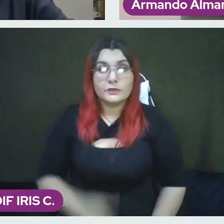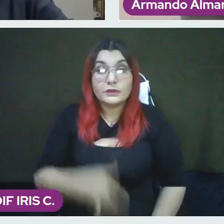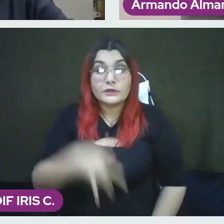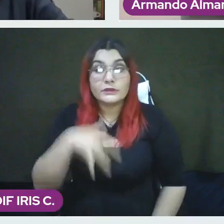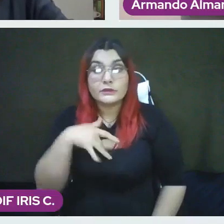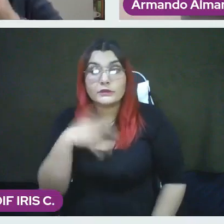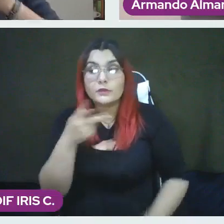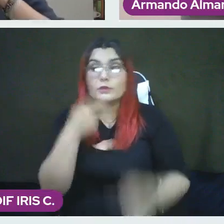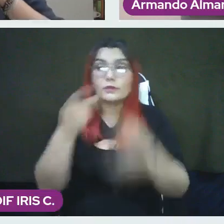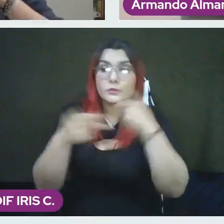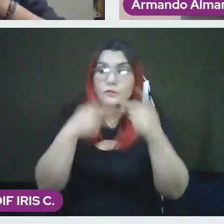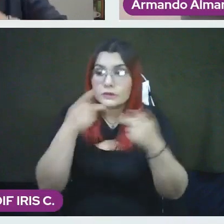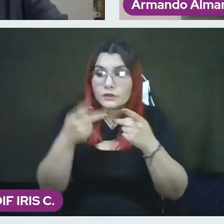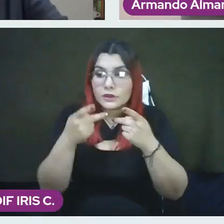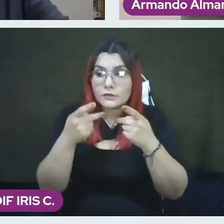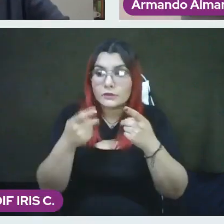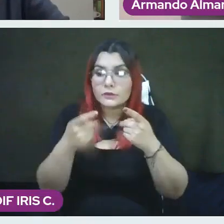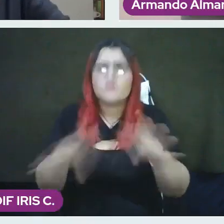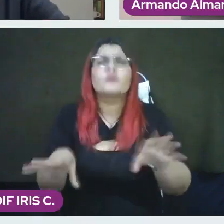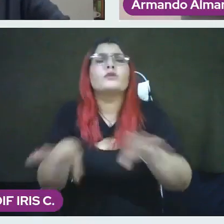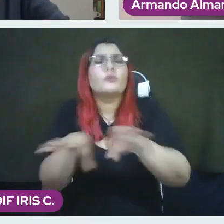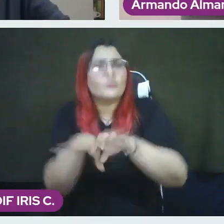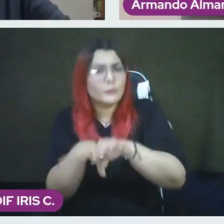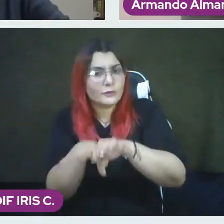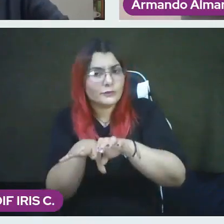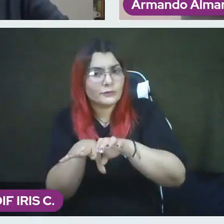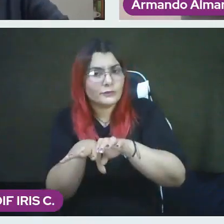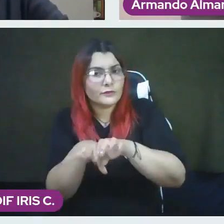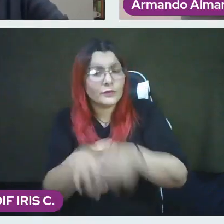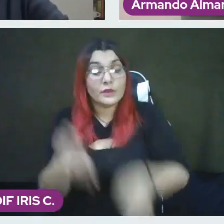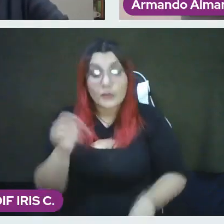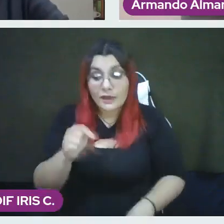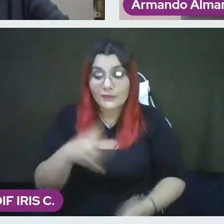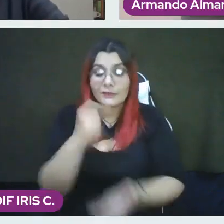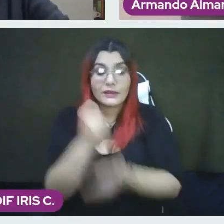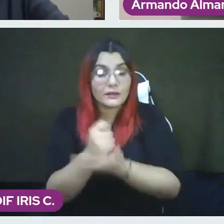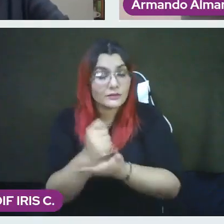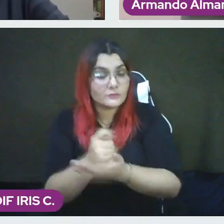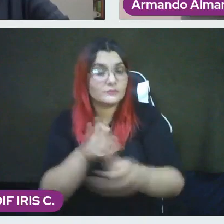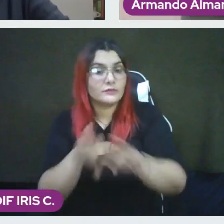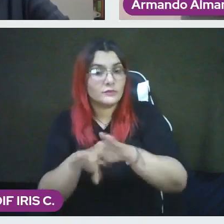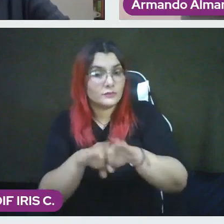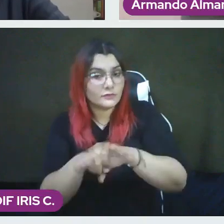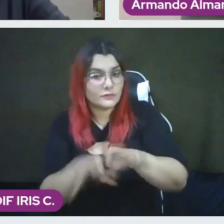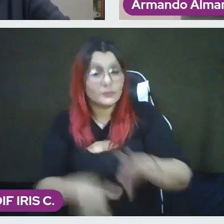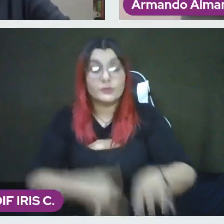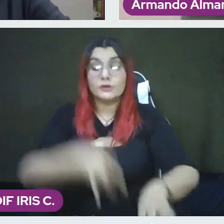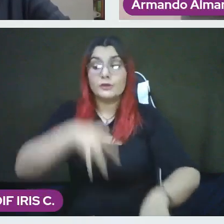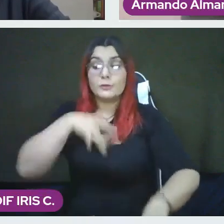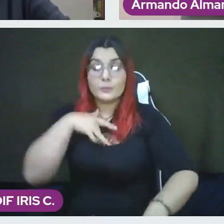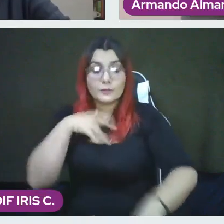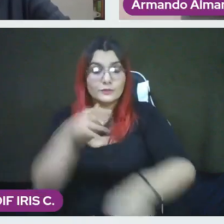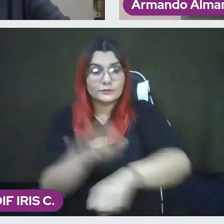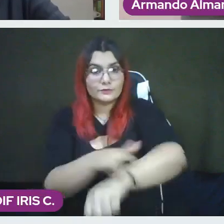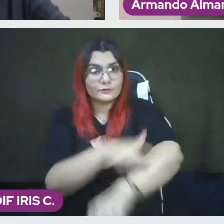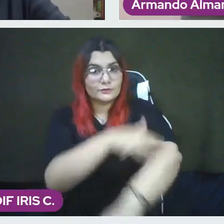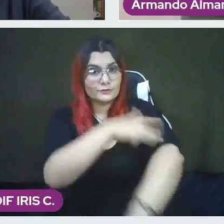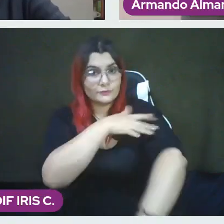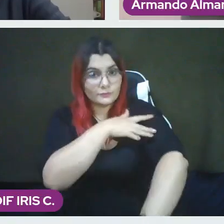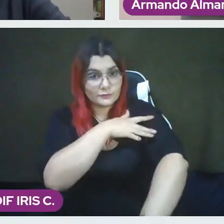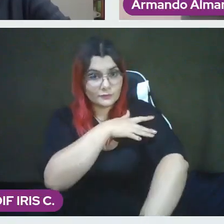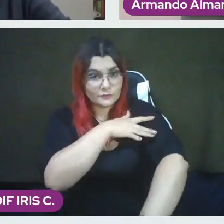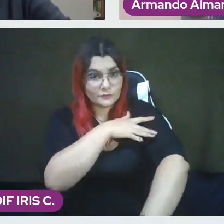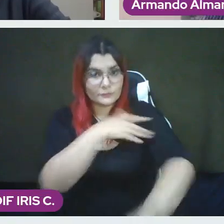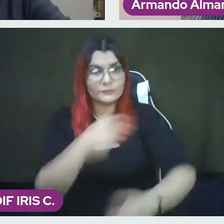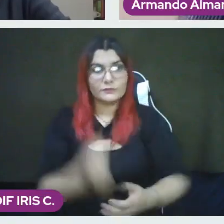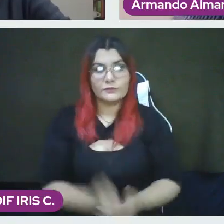nosotros trabajamos con emociones, con sentimientos, ¿no? Y entonces es fundamental saber para